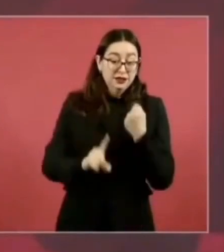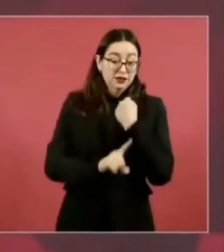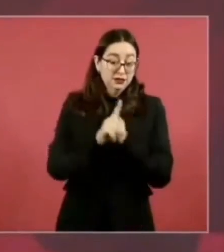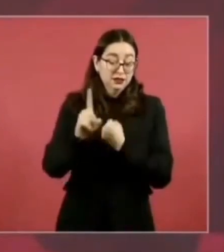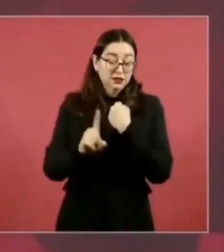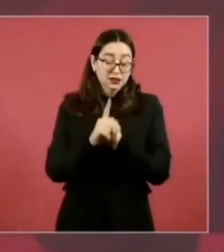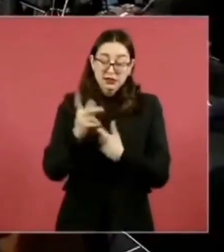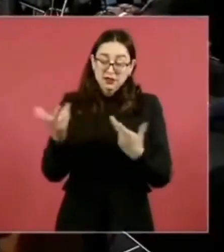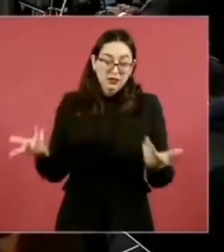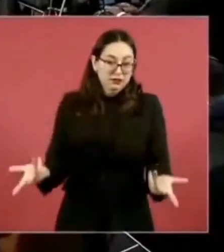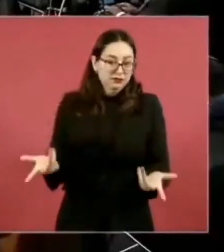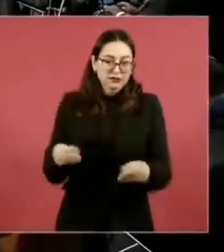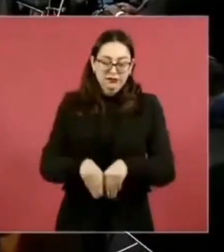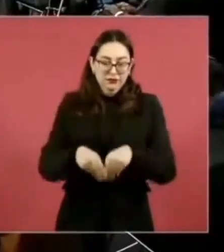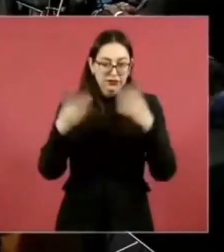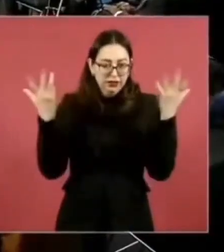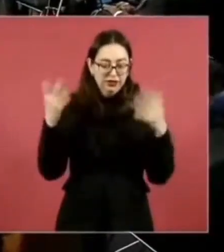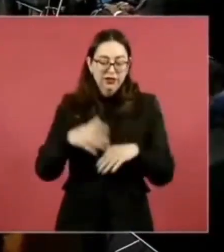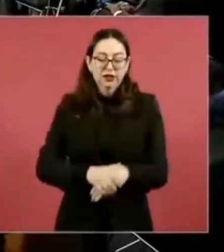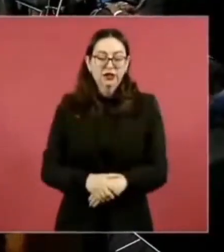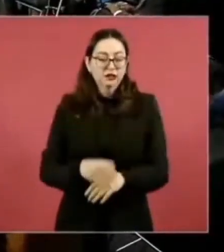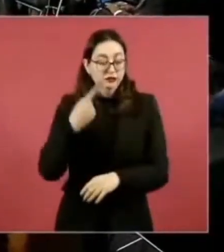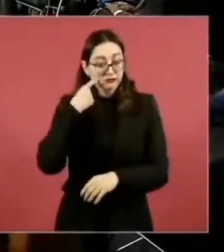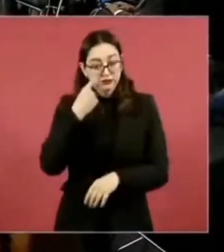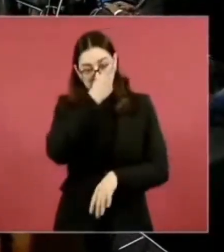regresando al ejemplo de Estados Unidos,